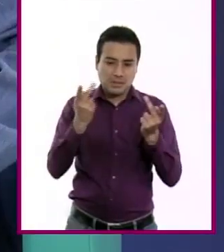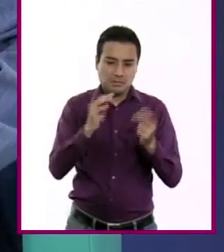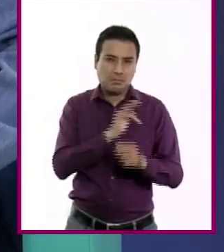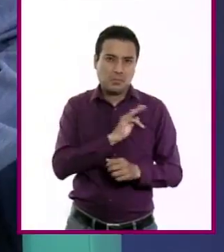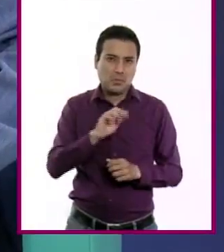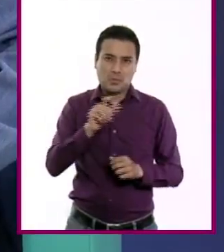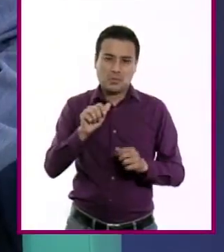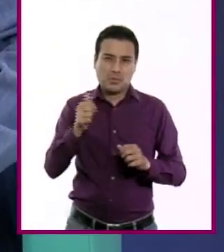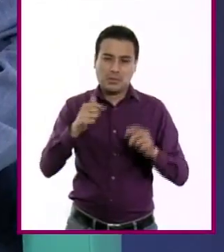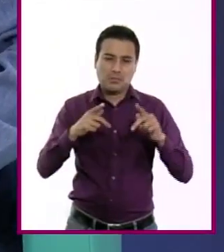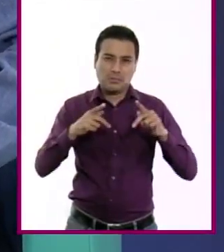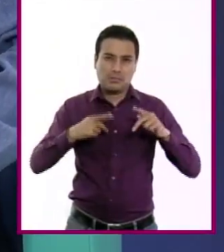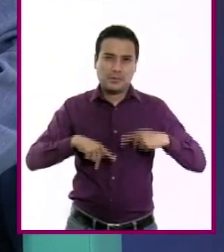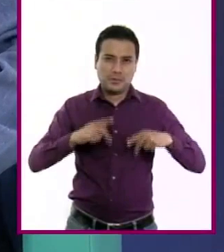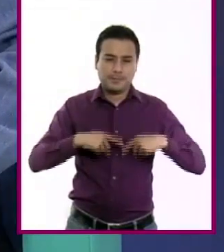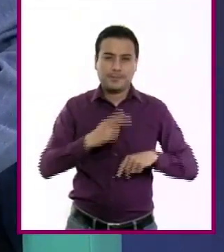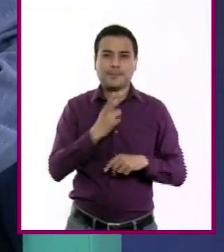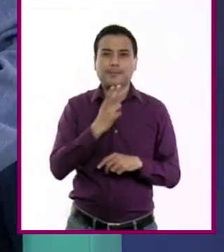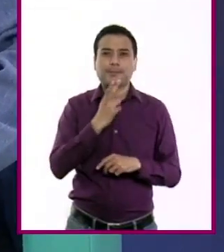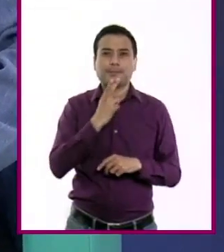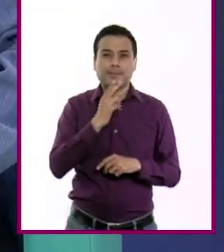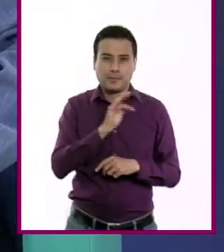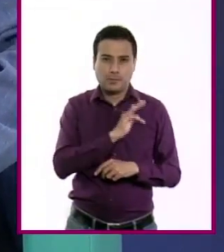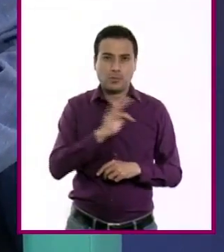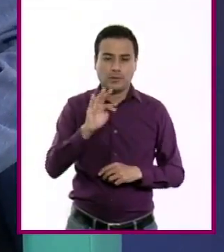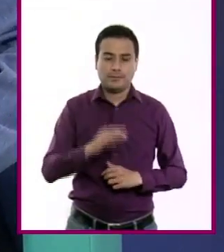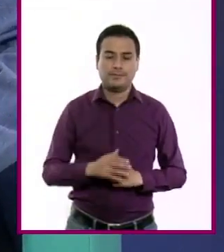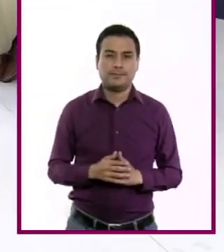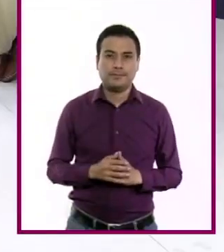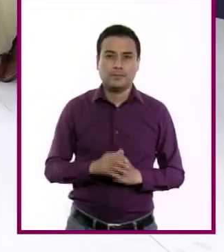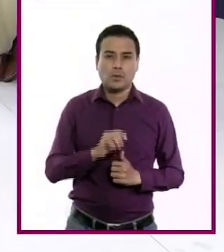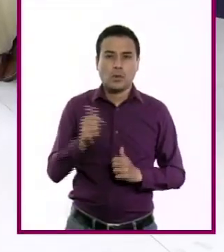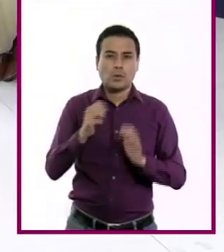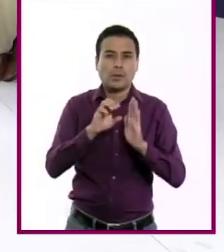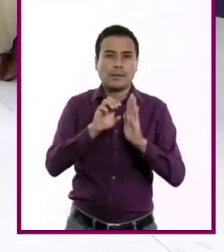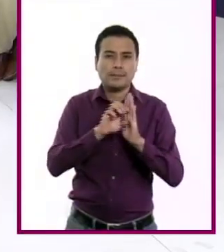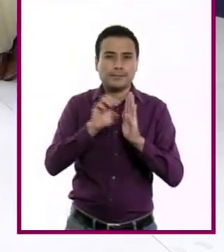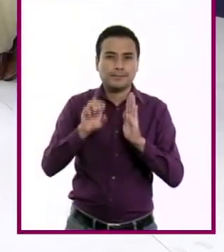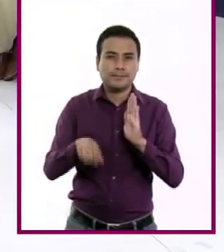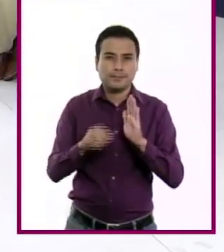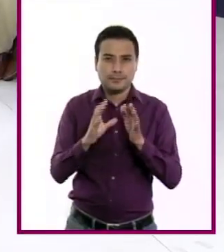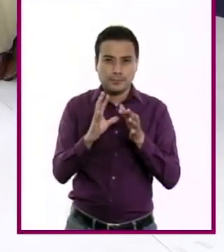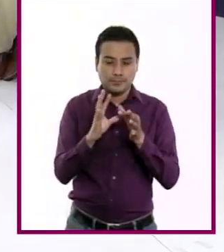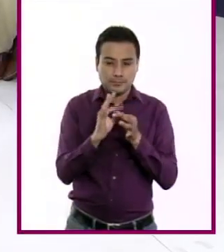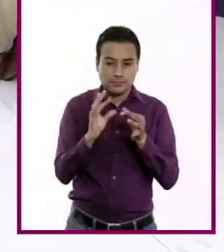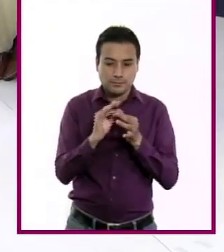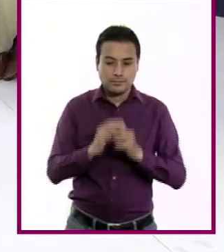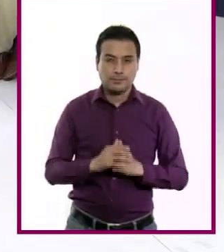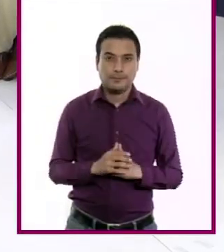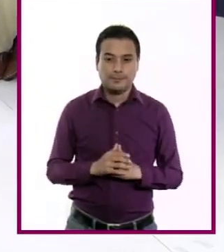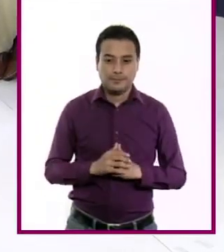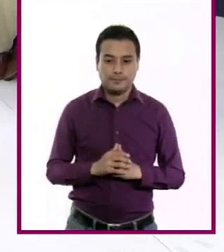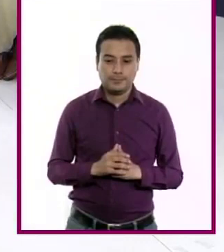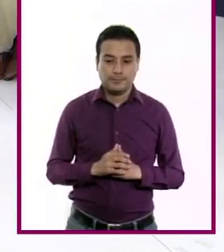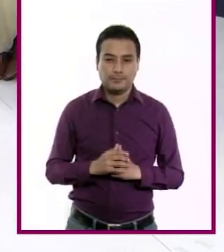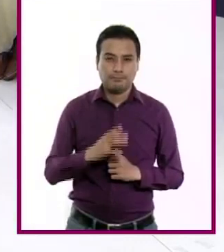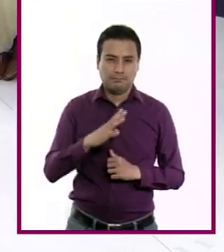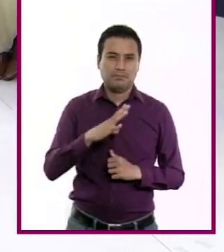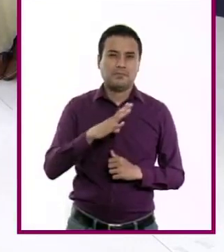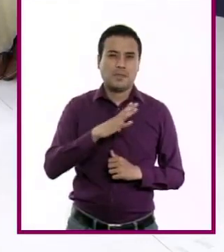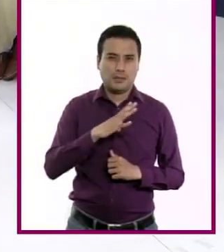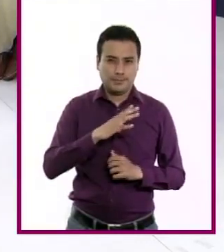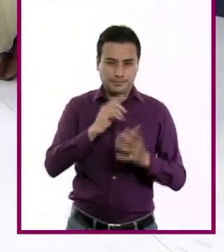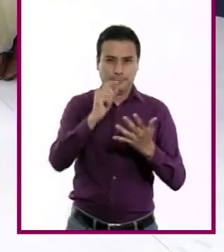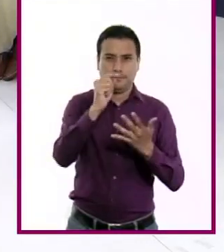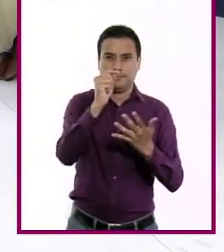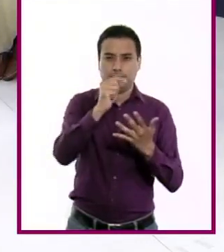ocupe para lo que él requiera. Sí. ¿Otro ejemplo de una amenaza? Bueno, hay varios. Y es que hay que